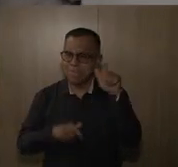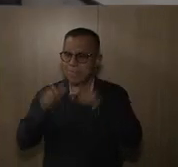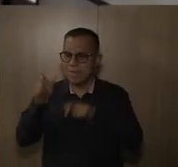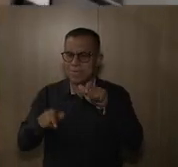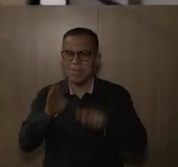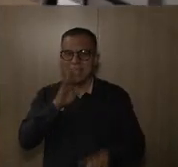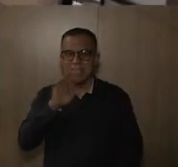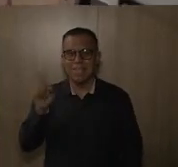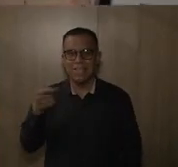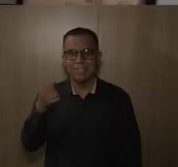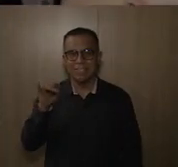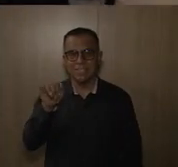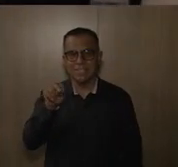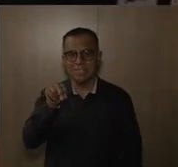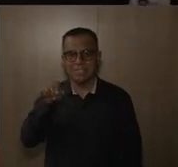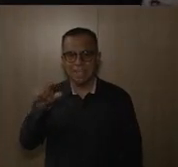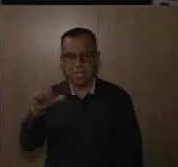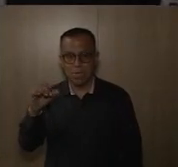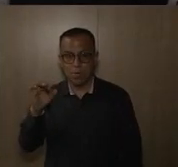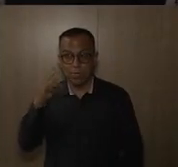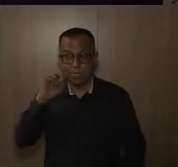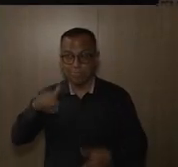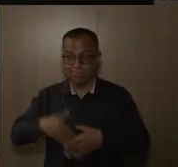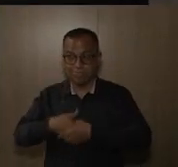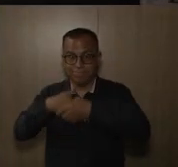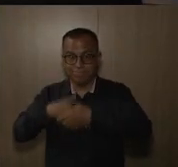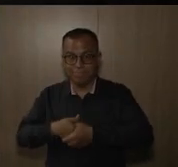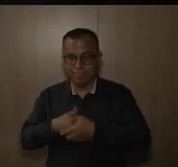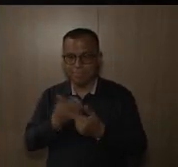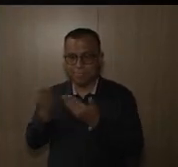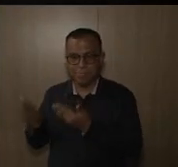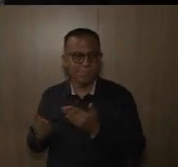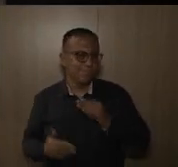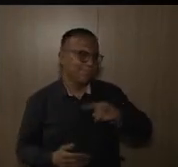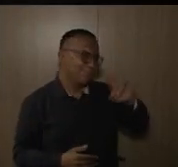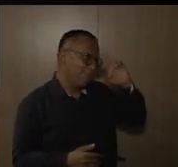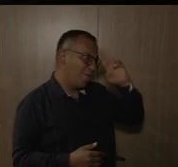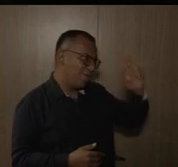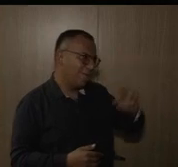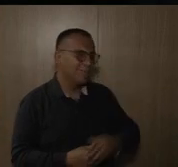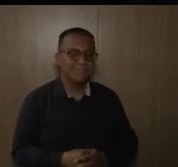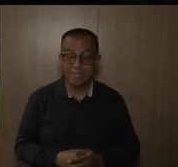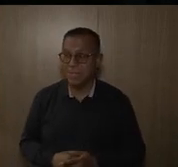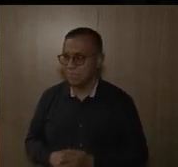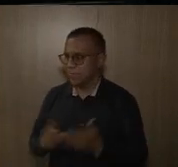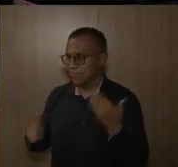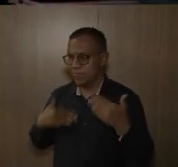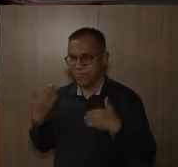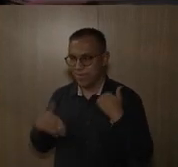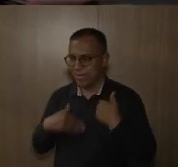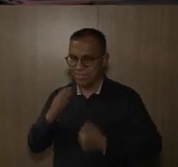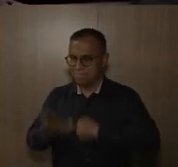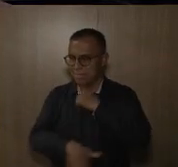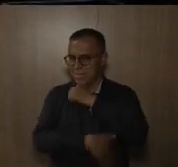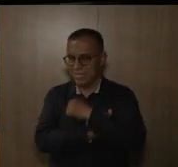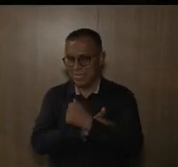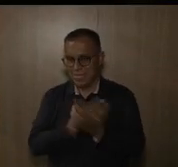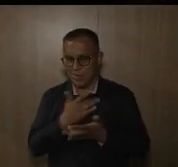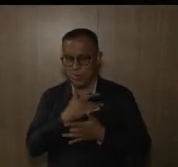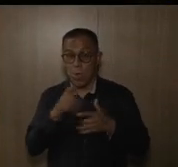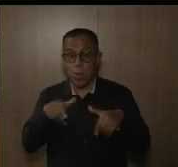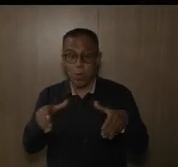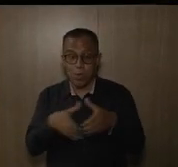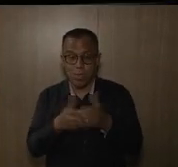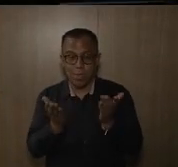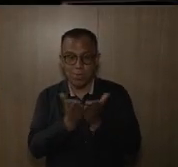Gina Cortés y se las voy a presentar ahora mismo. Gina, ¿cómo le va? Hola Andrés, buenos días. Estoy feliz de estar aquí en el ministerio saludándola y sobre todo